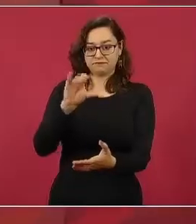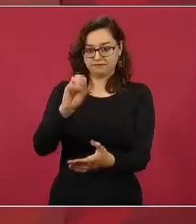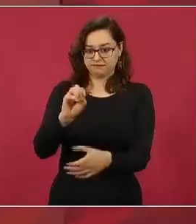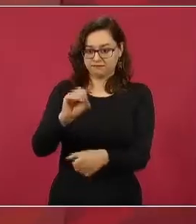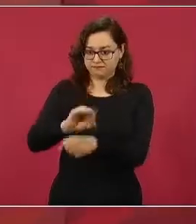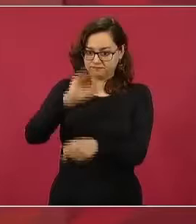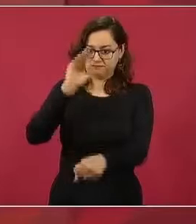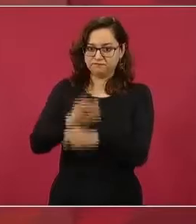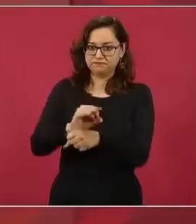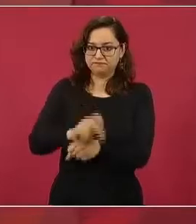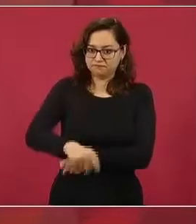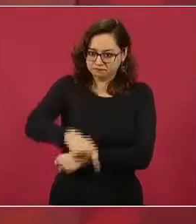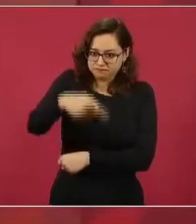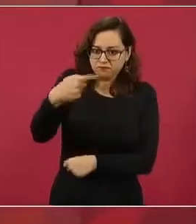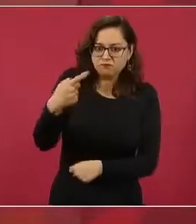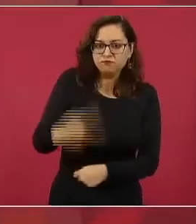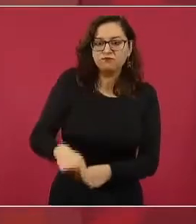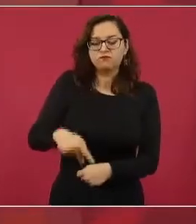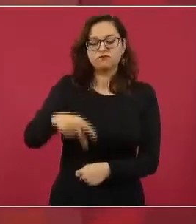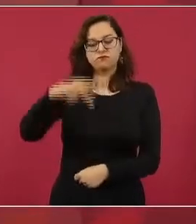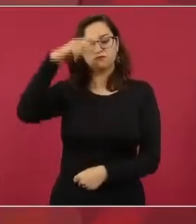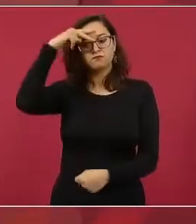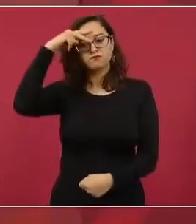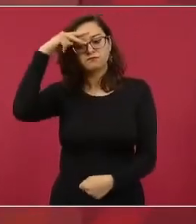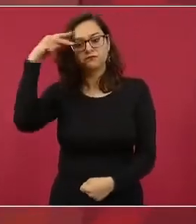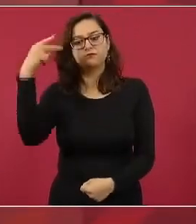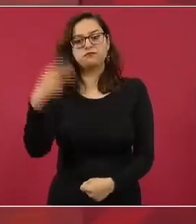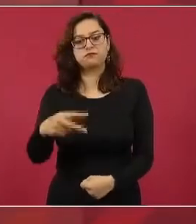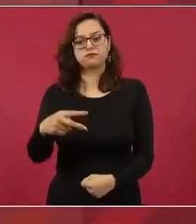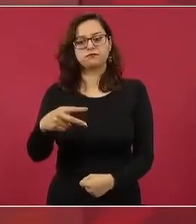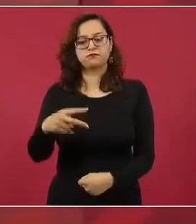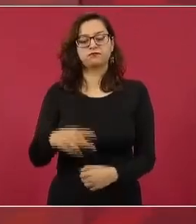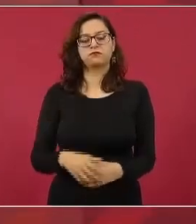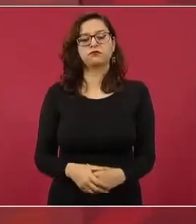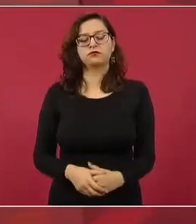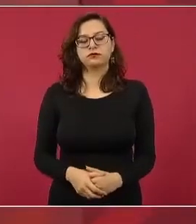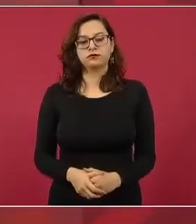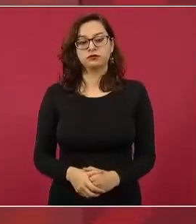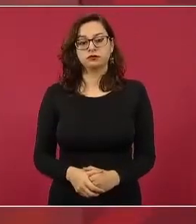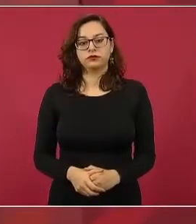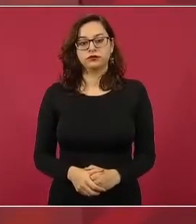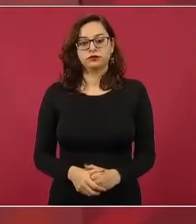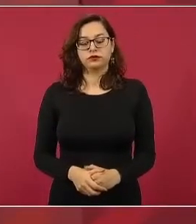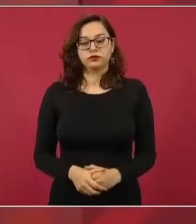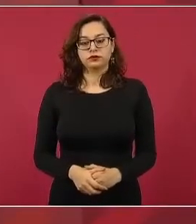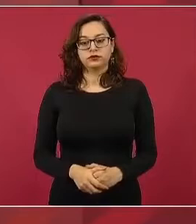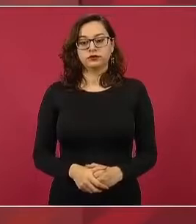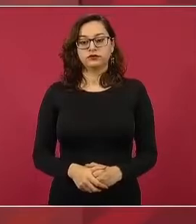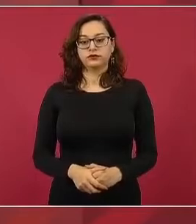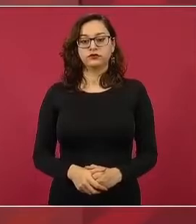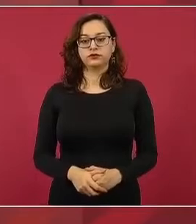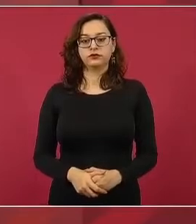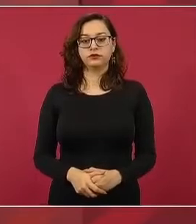pero es lo que está de por medio, son los bienes de la nación.